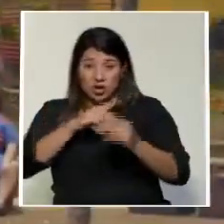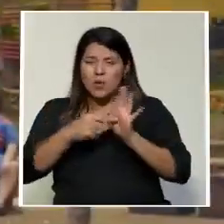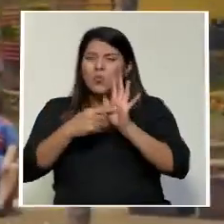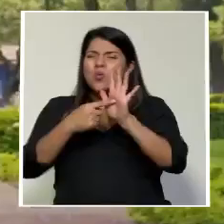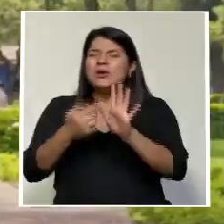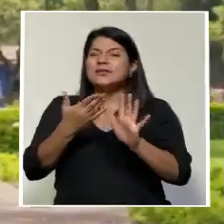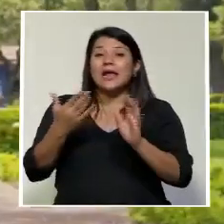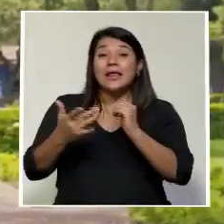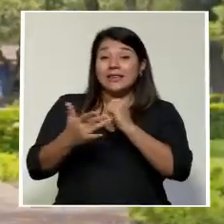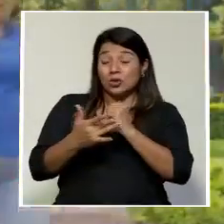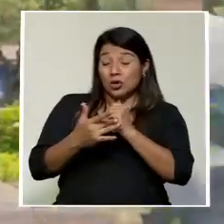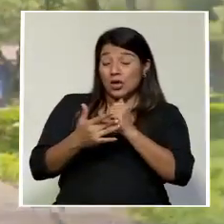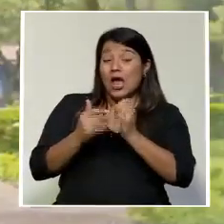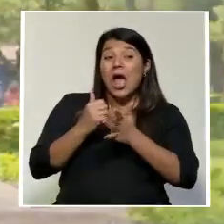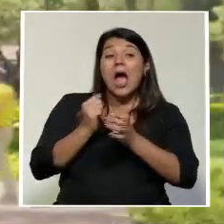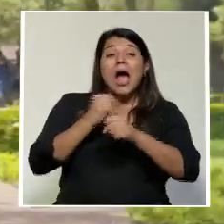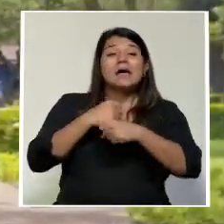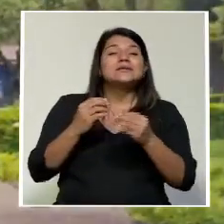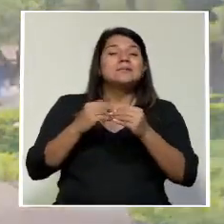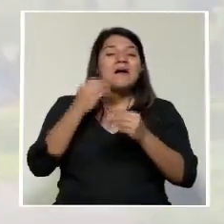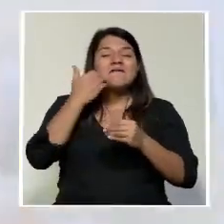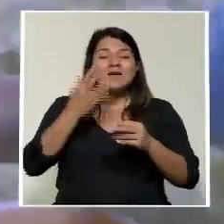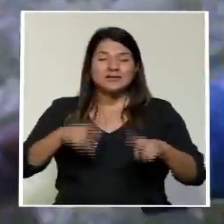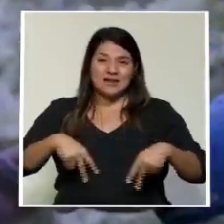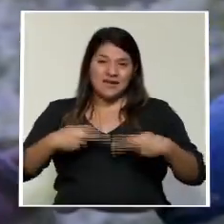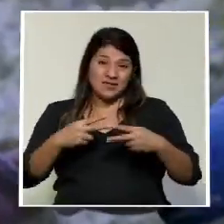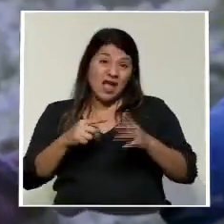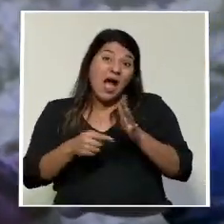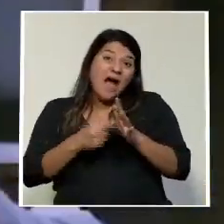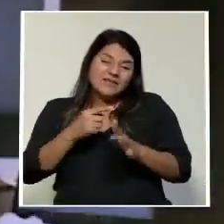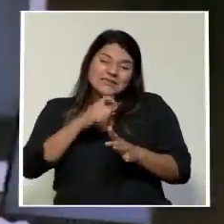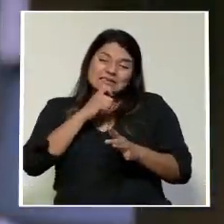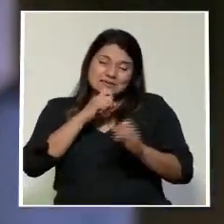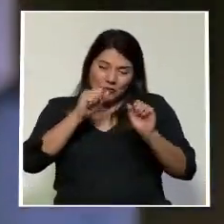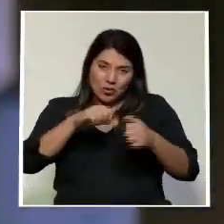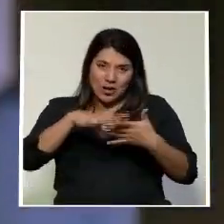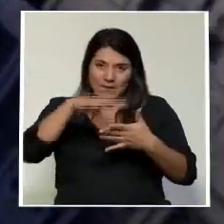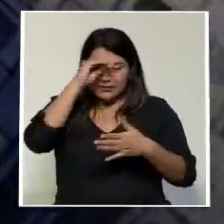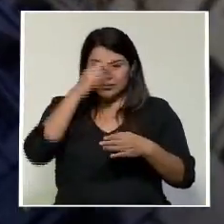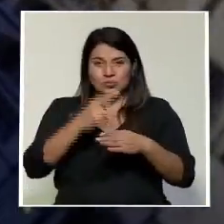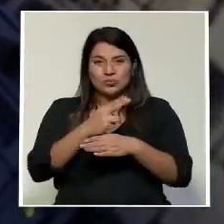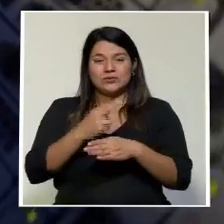facilitando la vida aunque a veces nos cueste un poco adaptarnos a ella